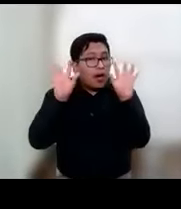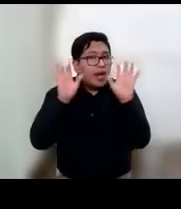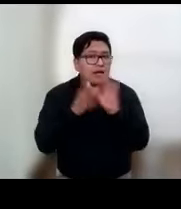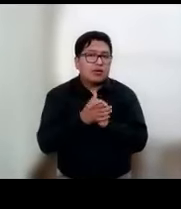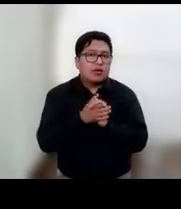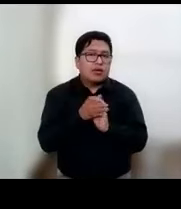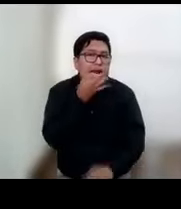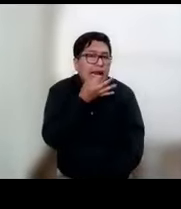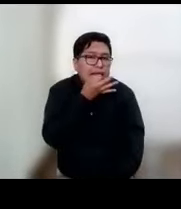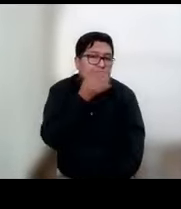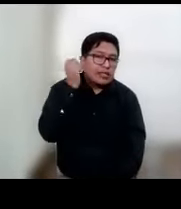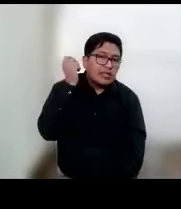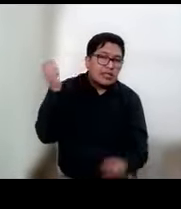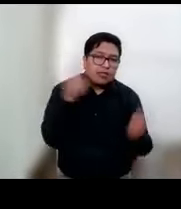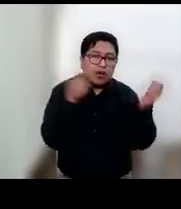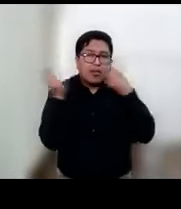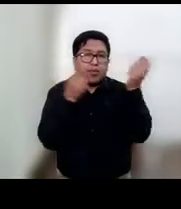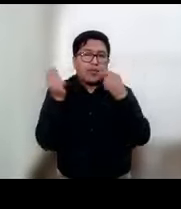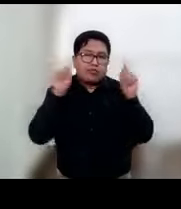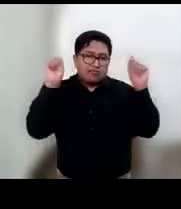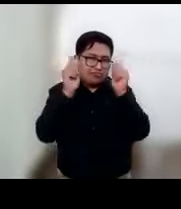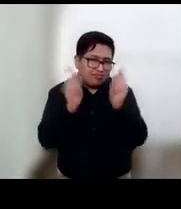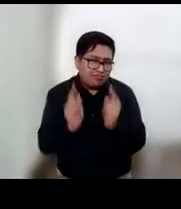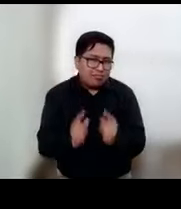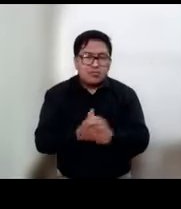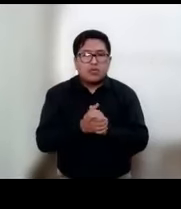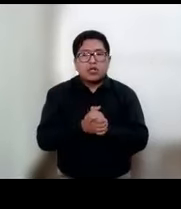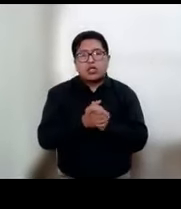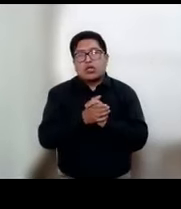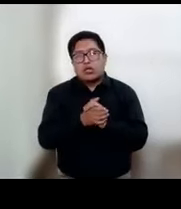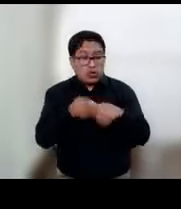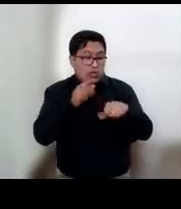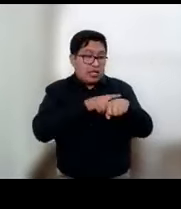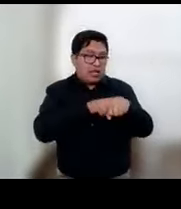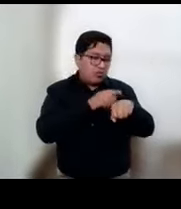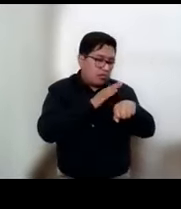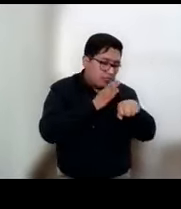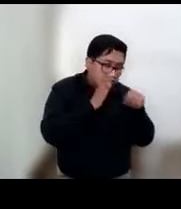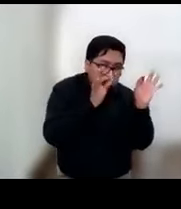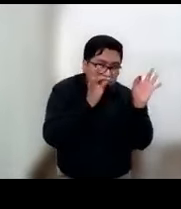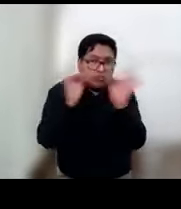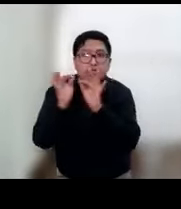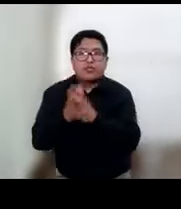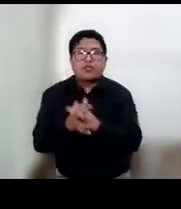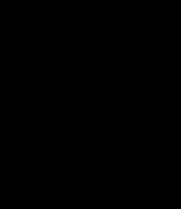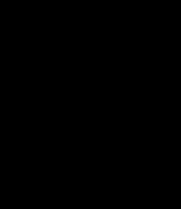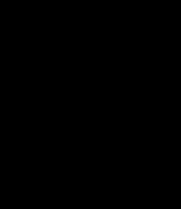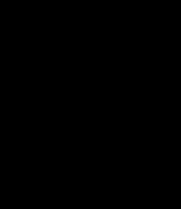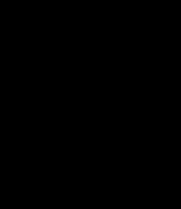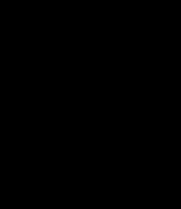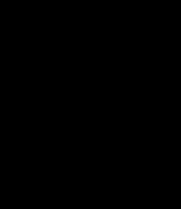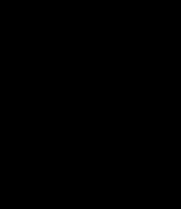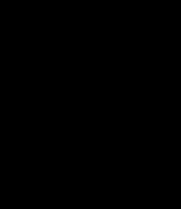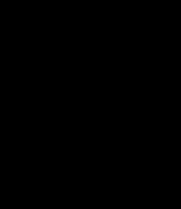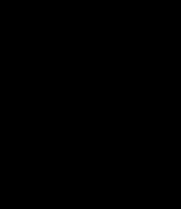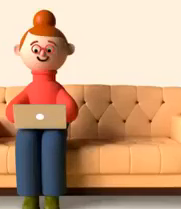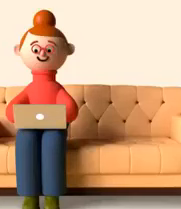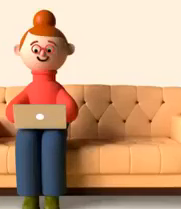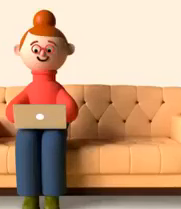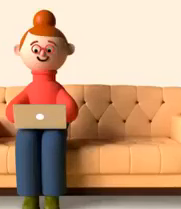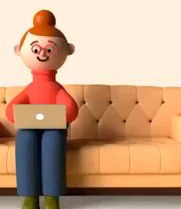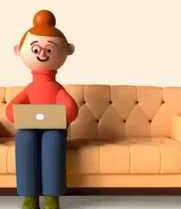rápido porque quiere cortar muchas cosas y trataré de ser cuidadoso con el tiempo y les comparto pantalla para invitarles a nuevamente